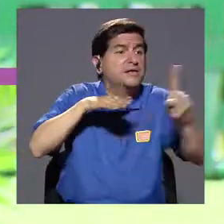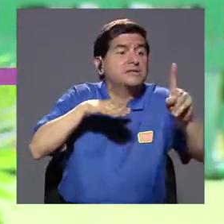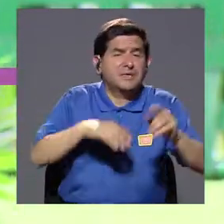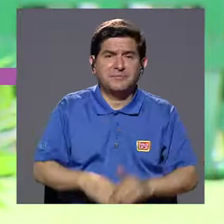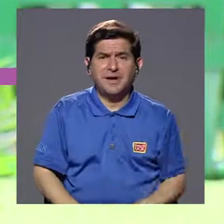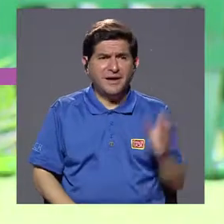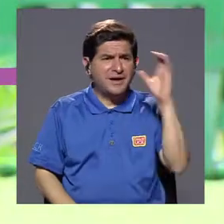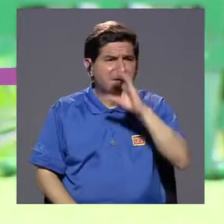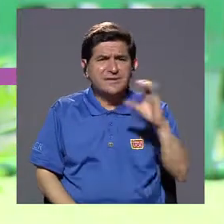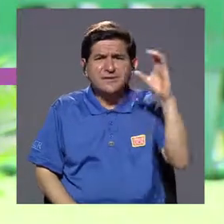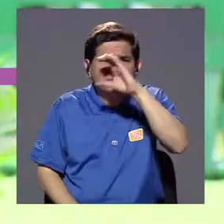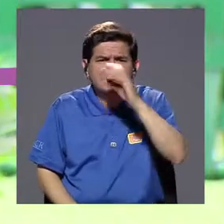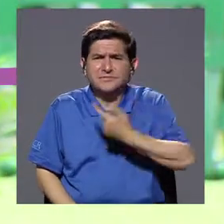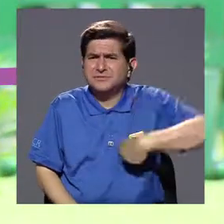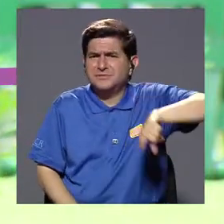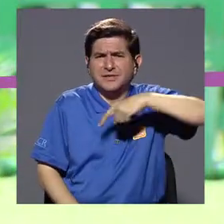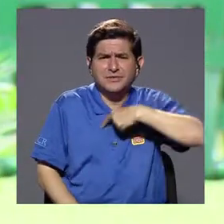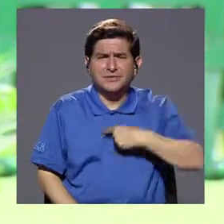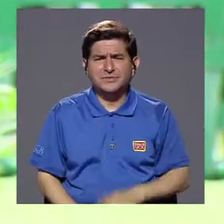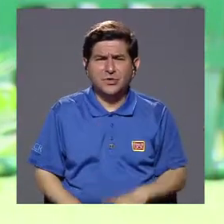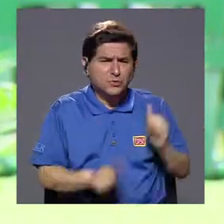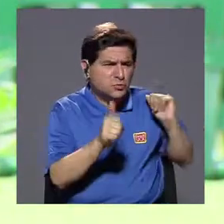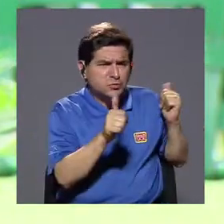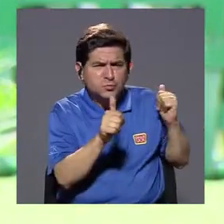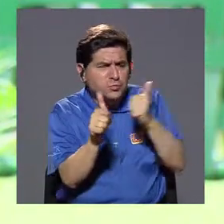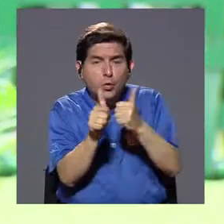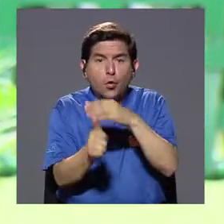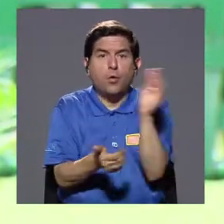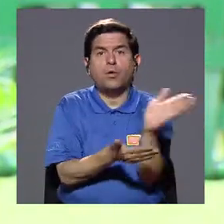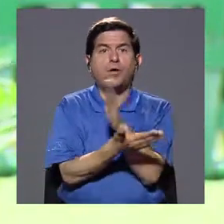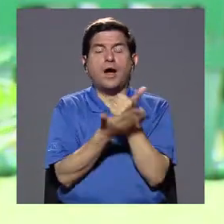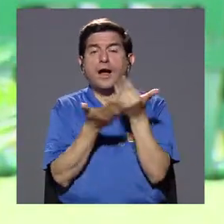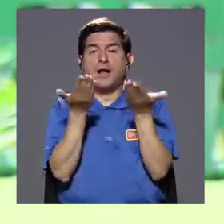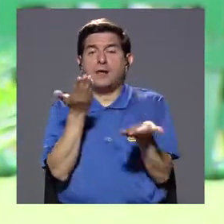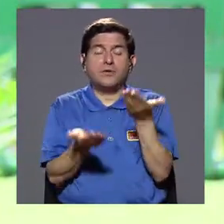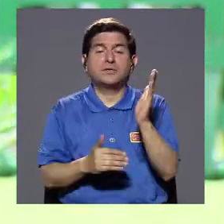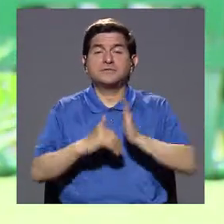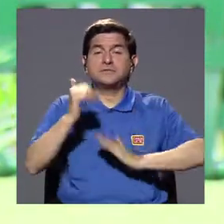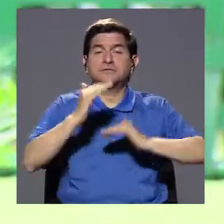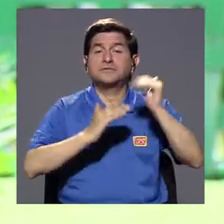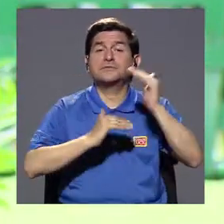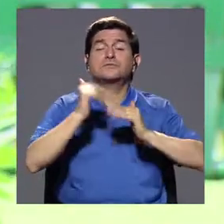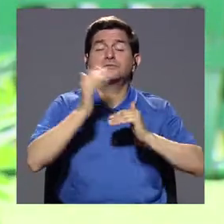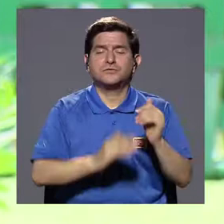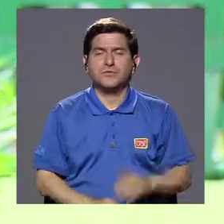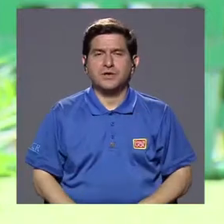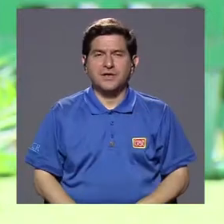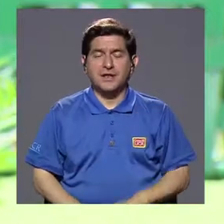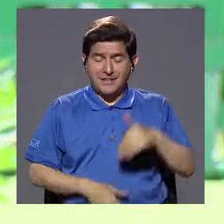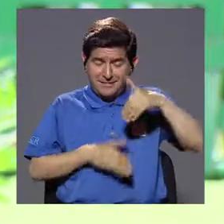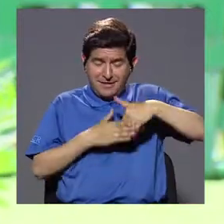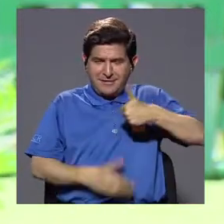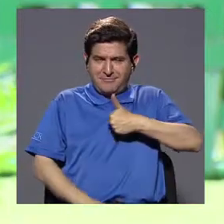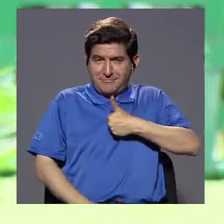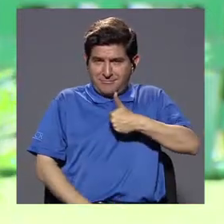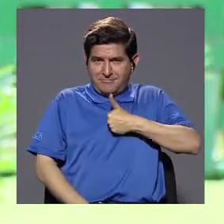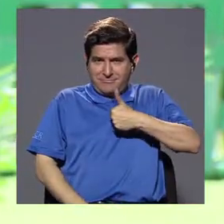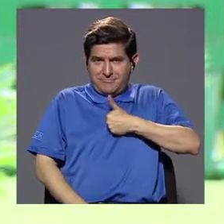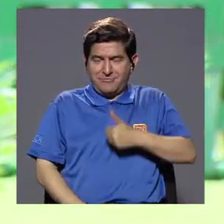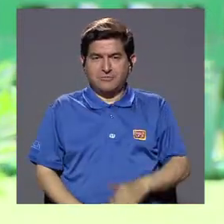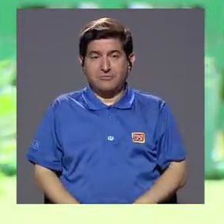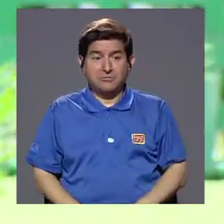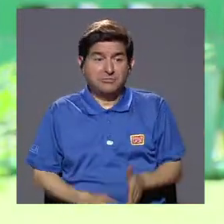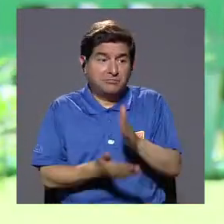y tenemos que buscarlo tenemos que ir detrás de ohl es algo que podemos construir es algo que está más bien dentro de nosotros